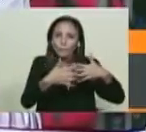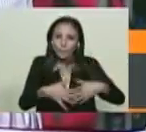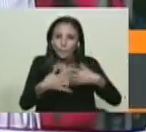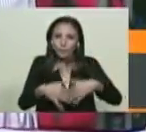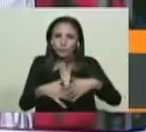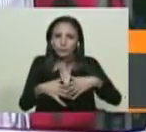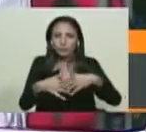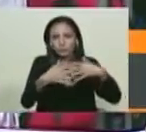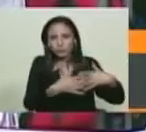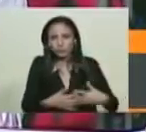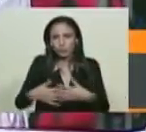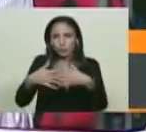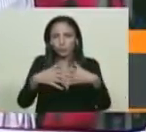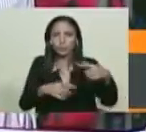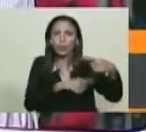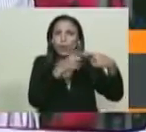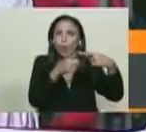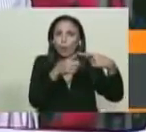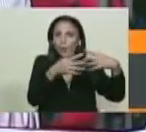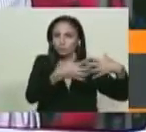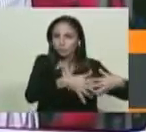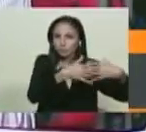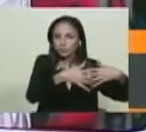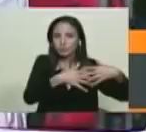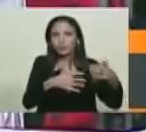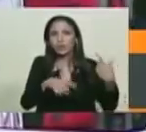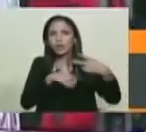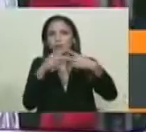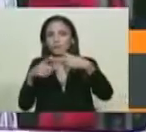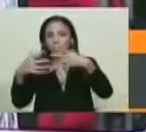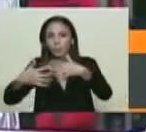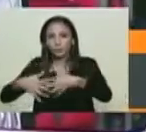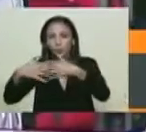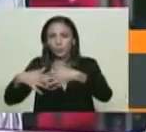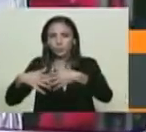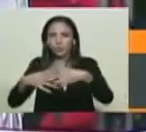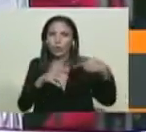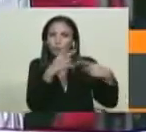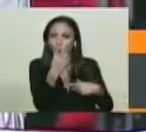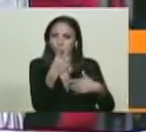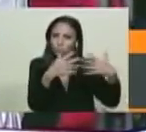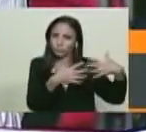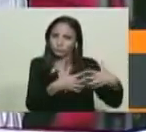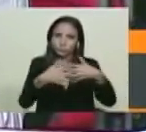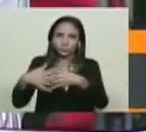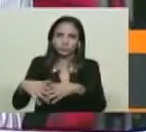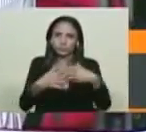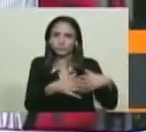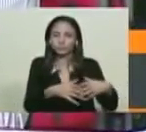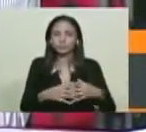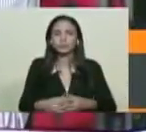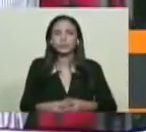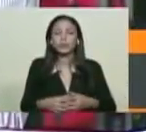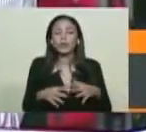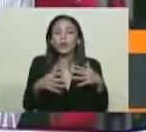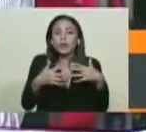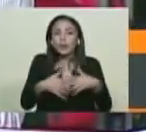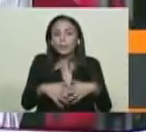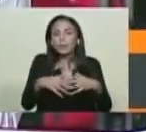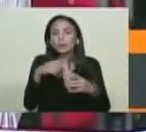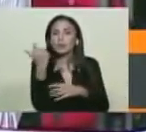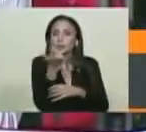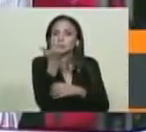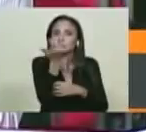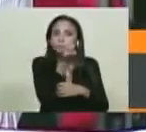las empresas Frontier Group Management y Apollo Global Management. Estas empresas tenían que